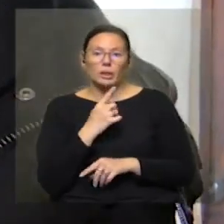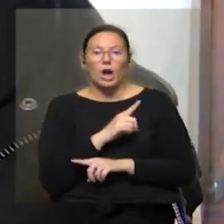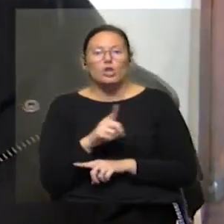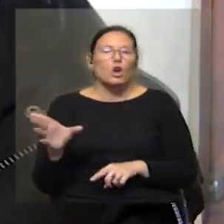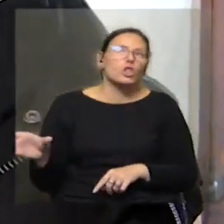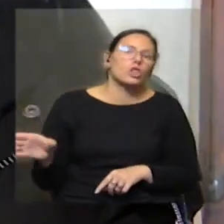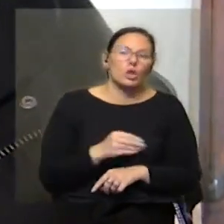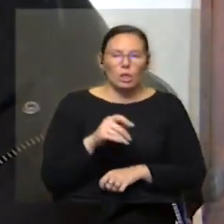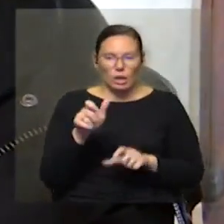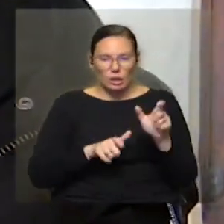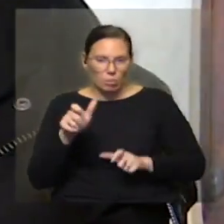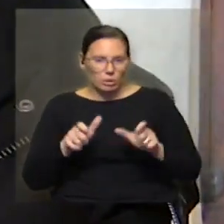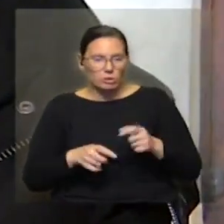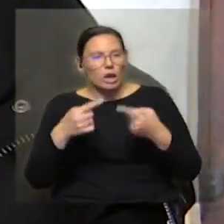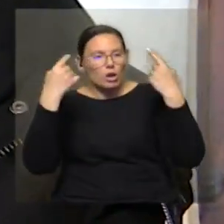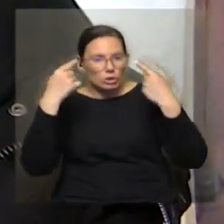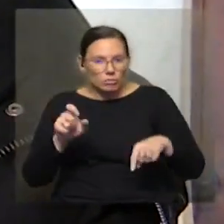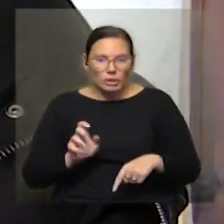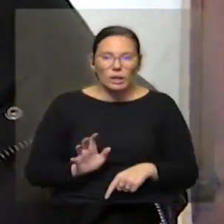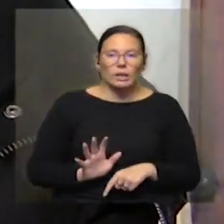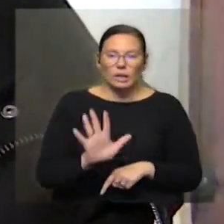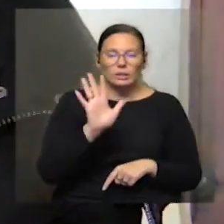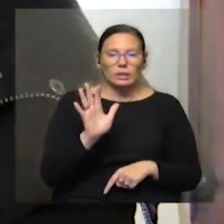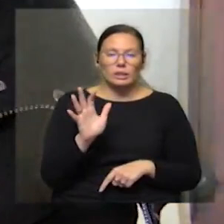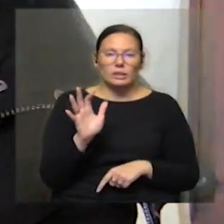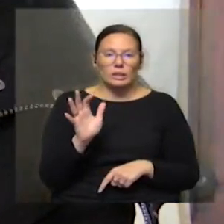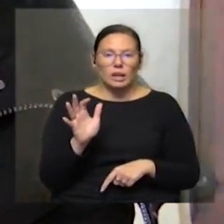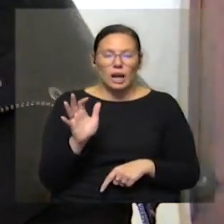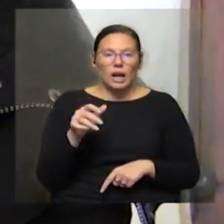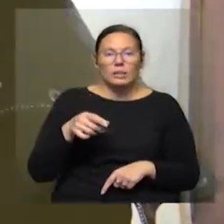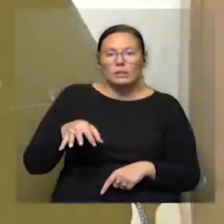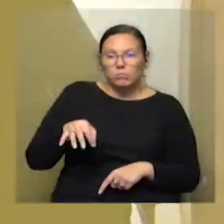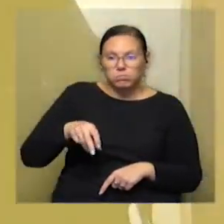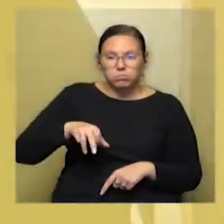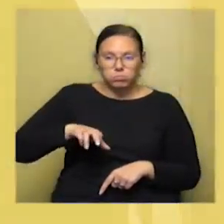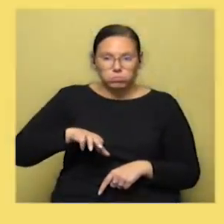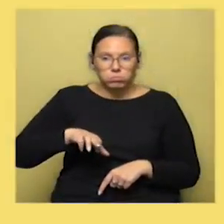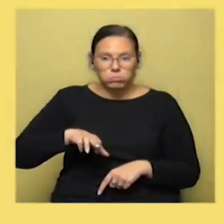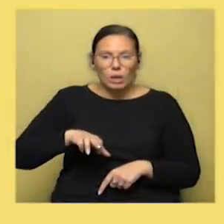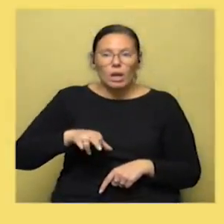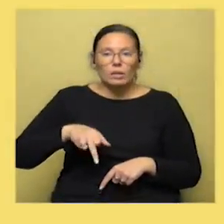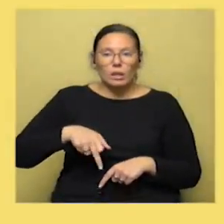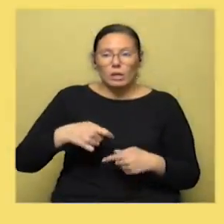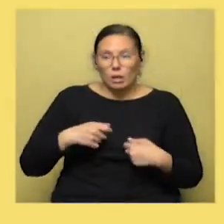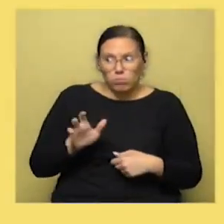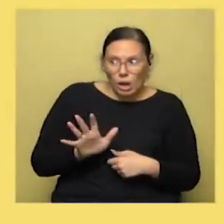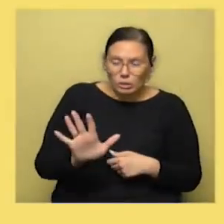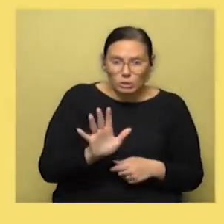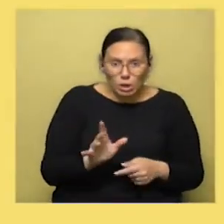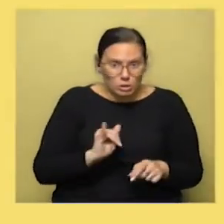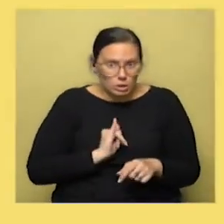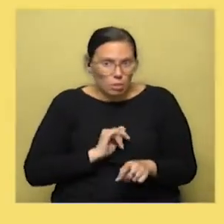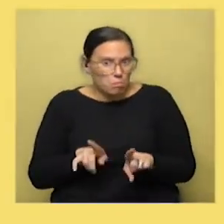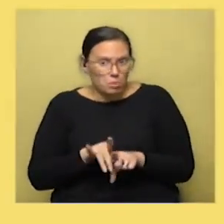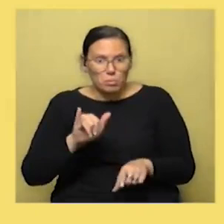las personas con variaciones en las características sexuales tienen por qué ni están obligadas a identificarse como